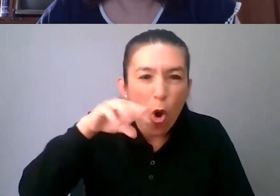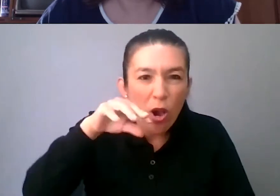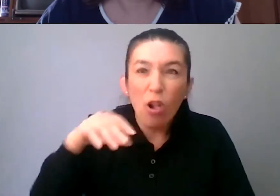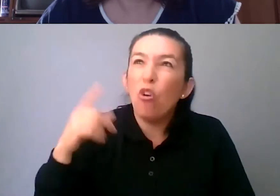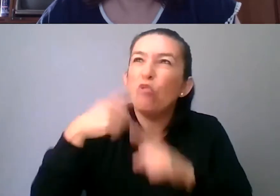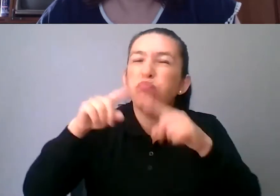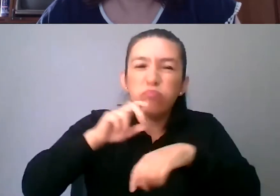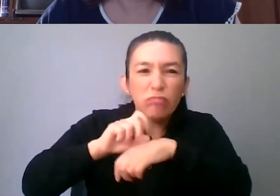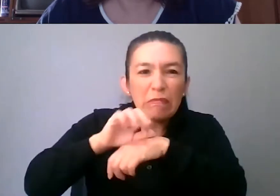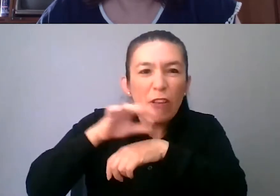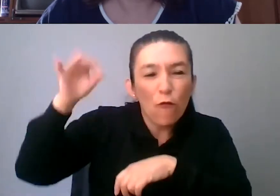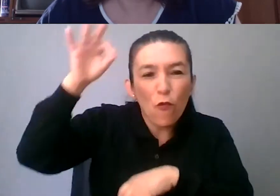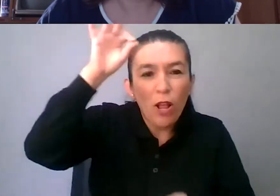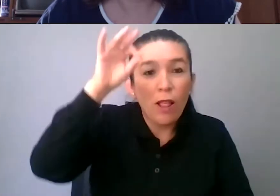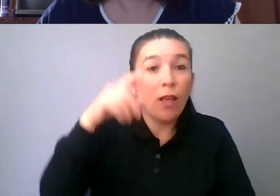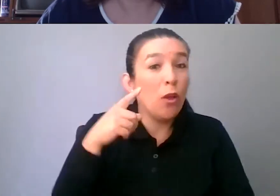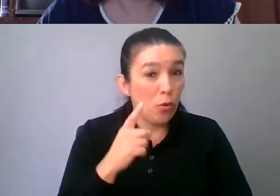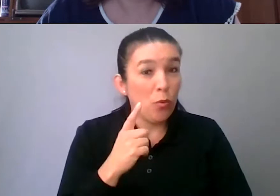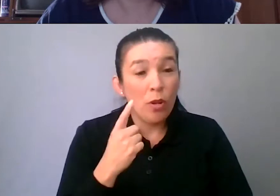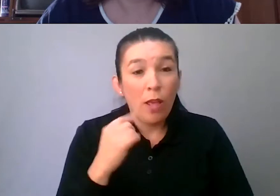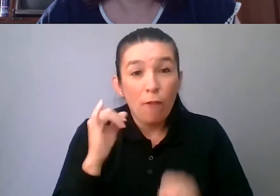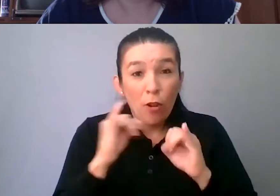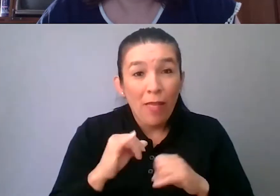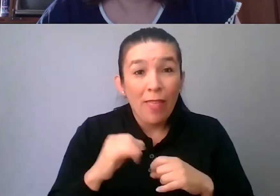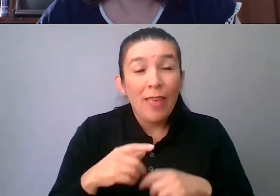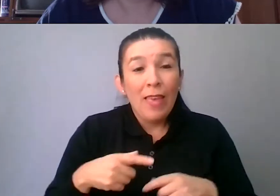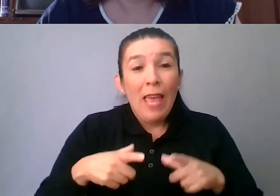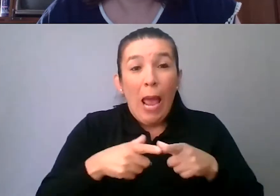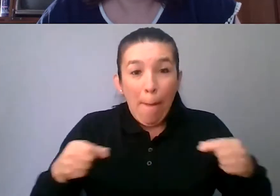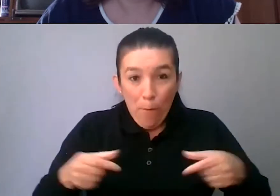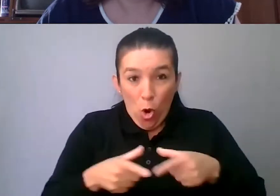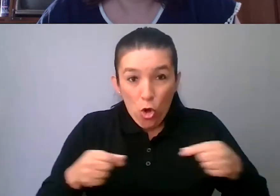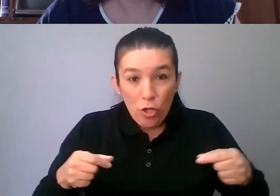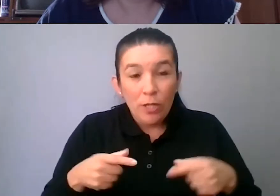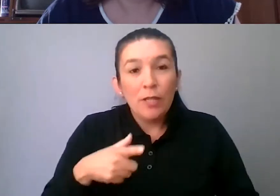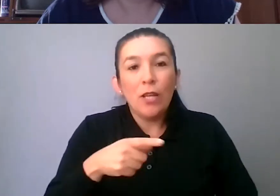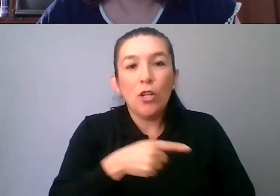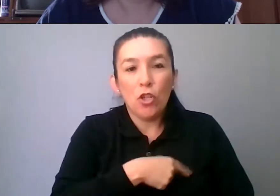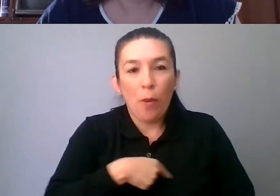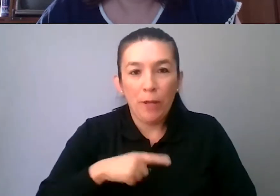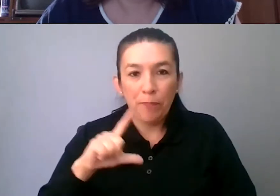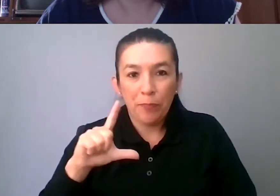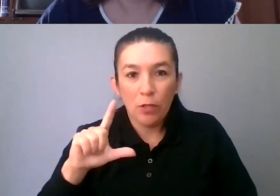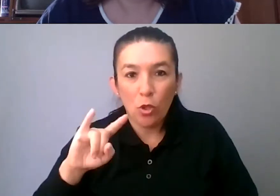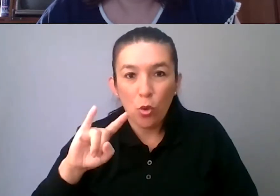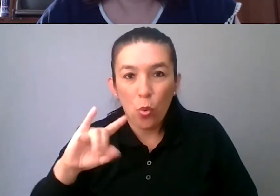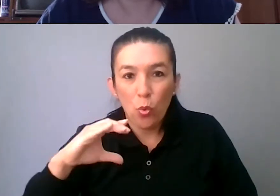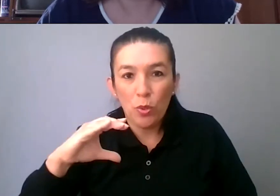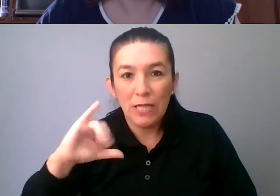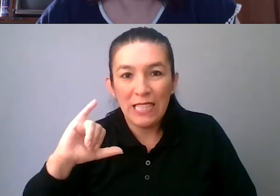vuelan. Hay una figura japonesa bien bonita que se llama la luciérnaga. Tiene como 25 pasos,